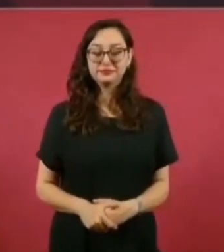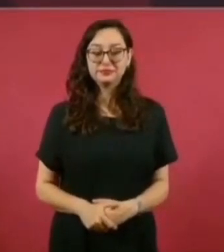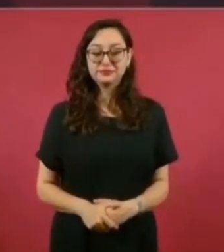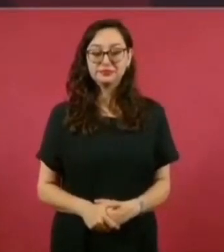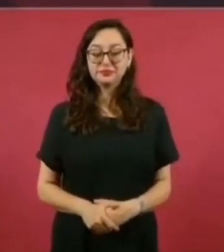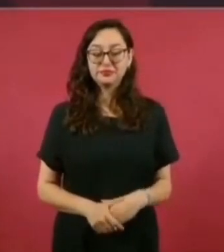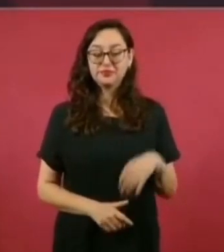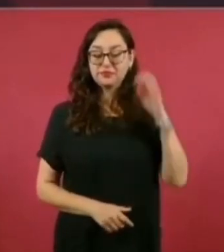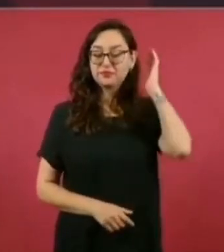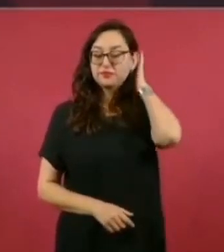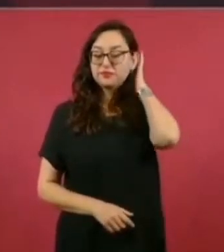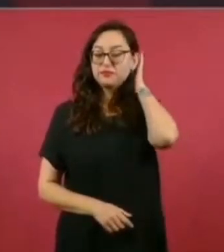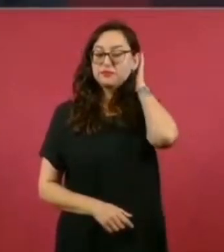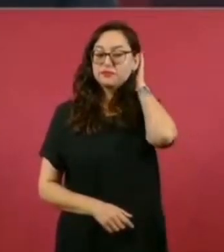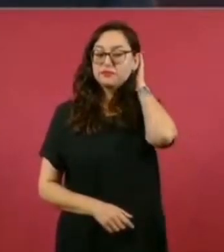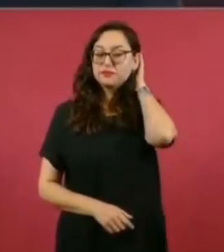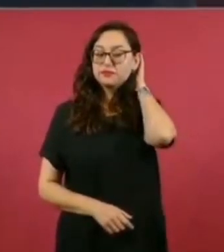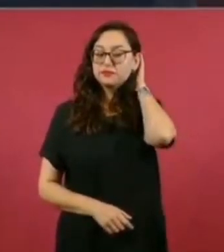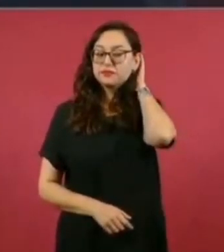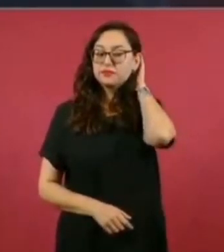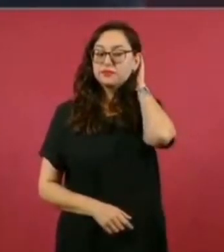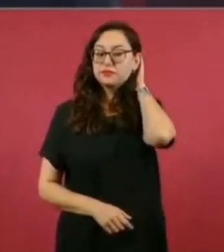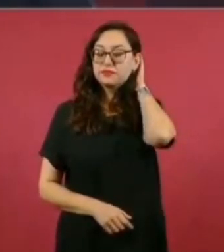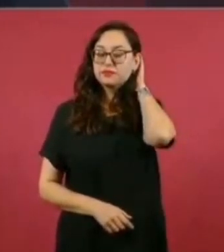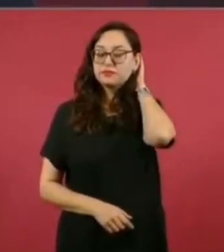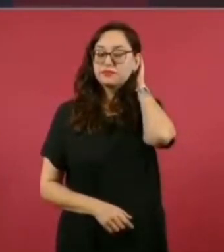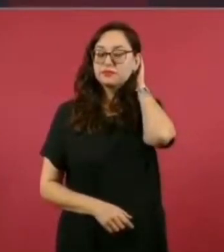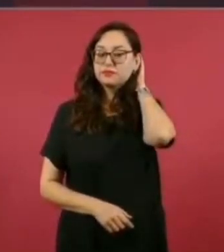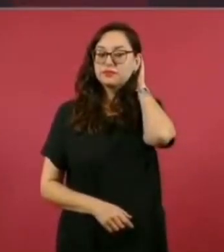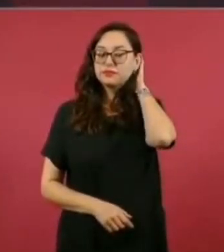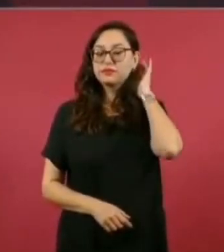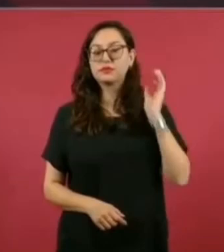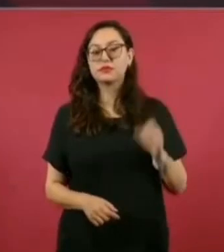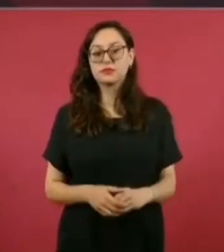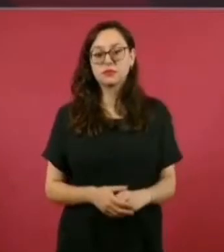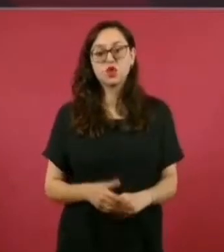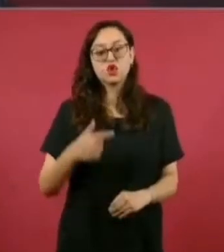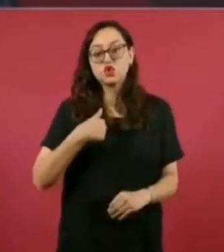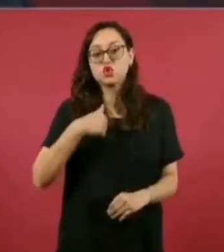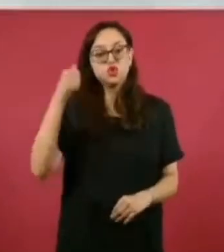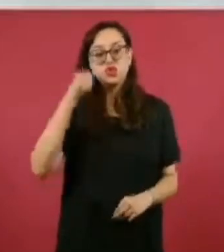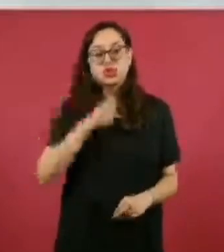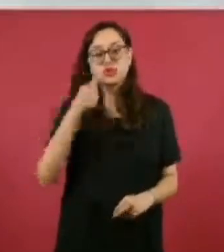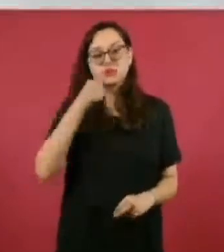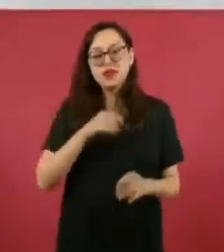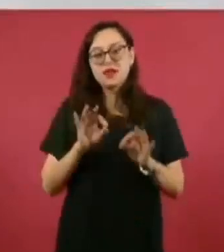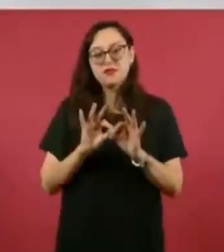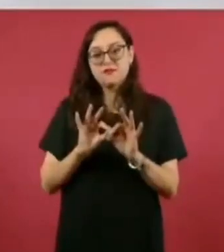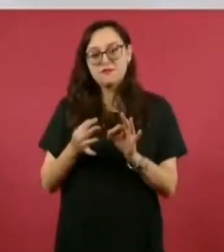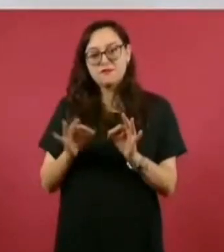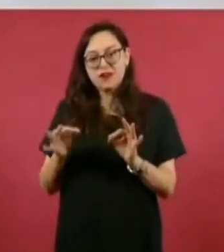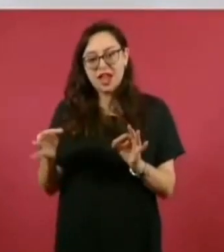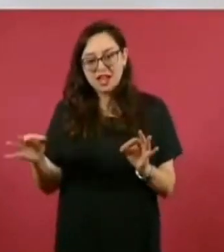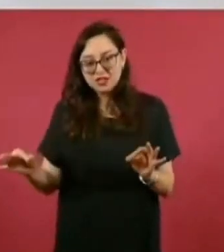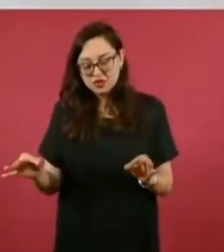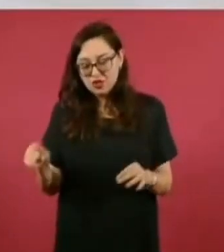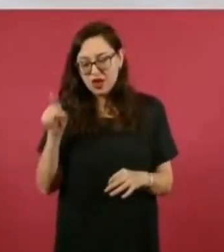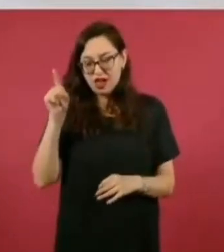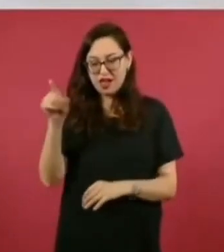siempre menciono el dicho choco jarocho. ¿Cómo es?